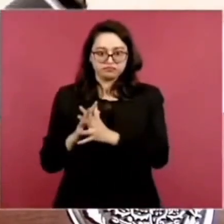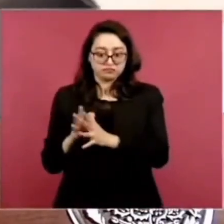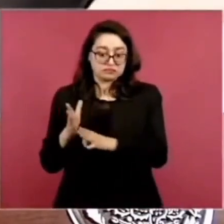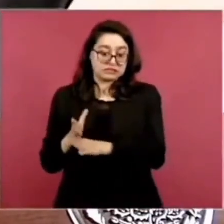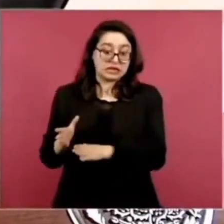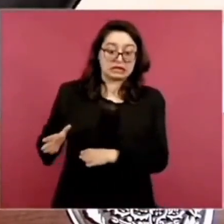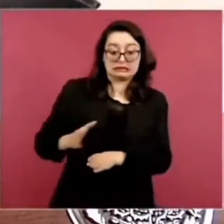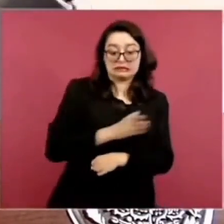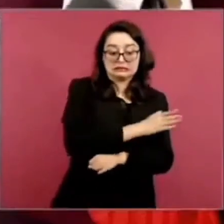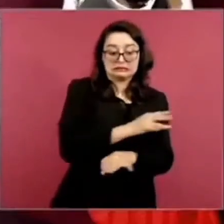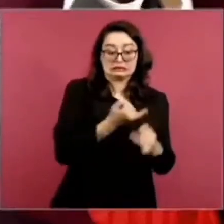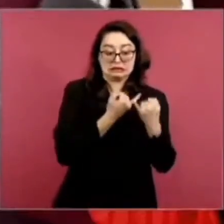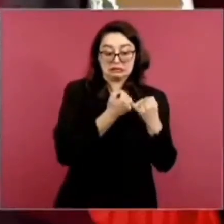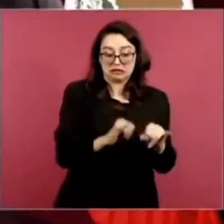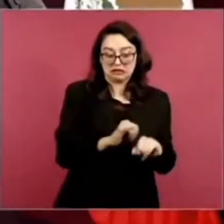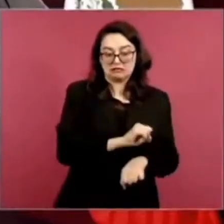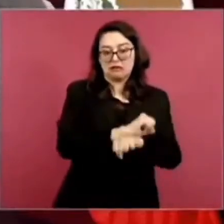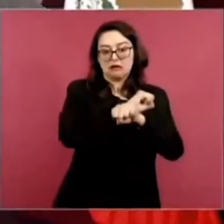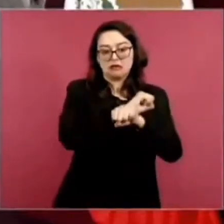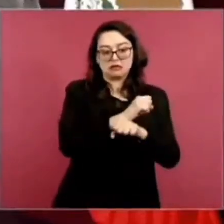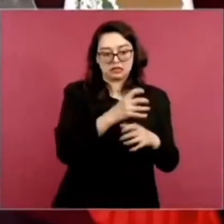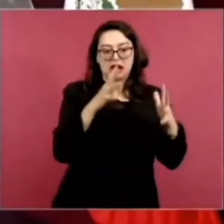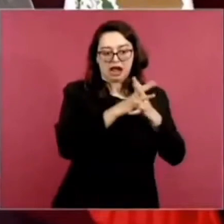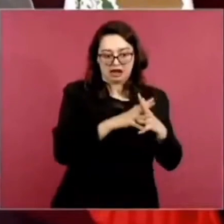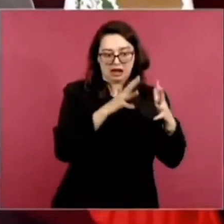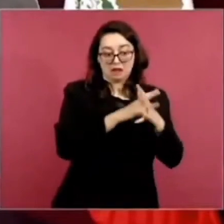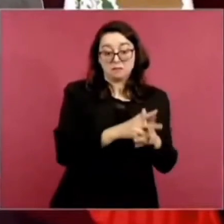el movimiento de independencia